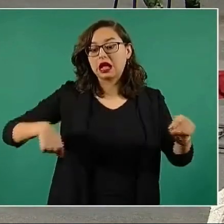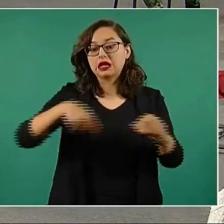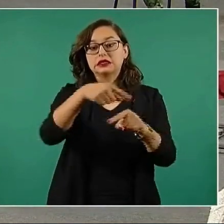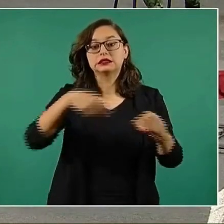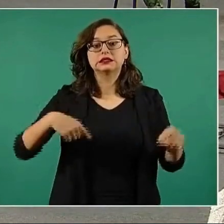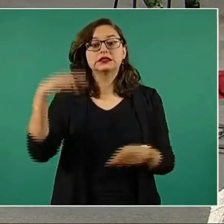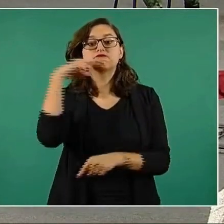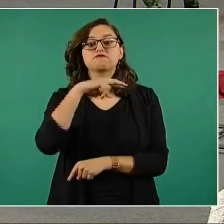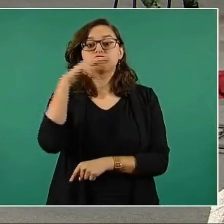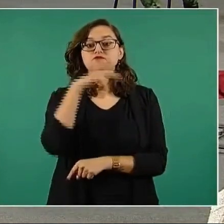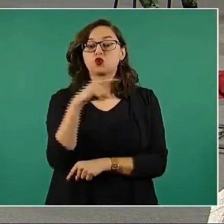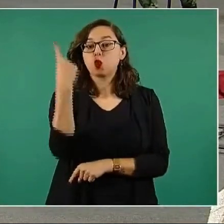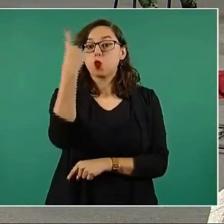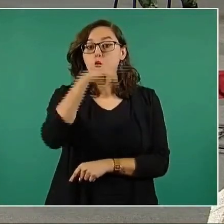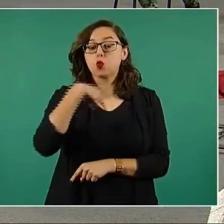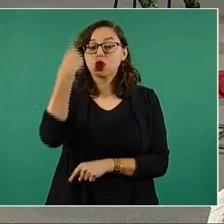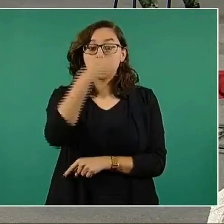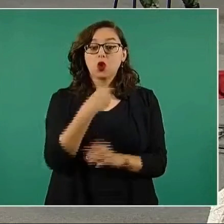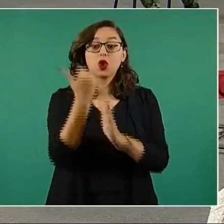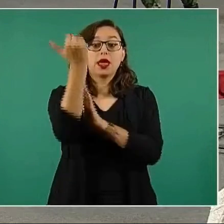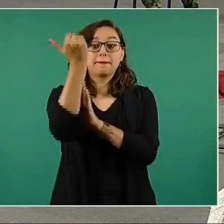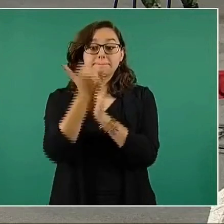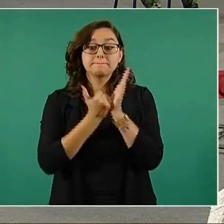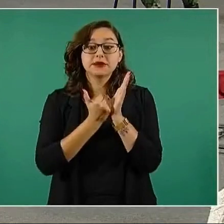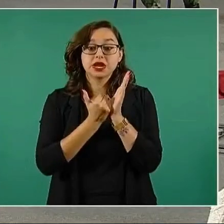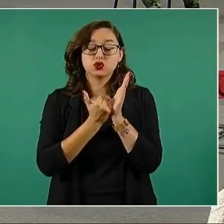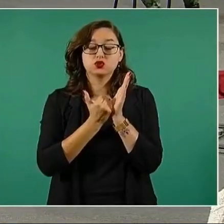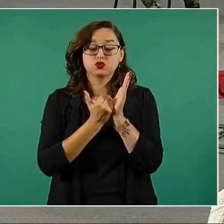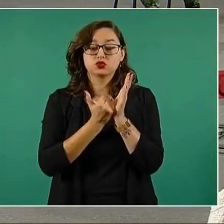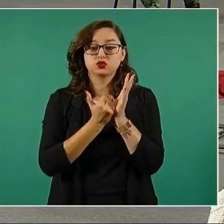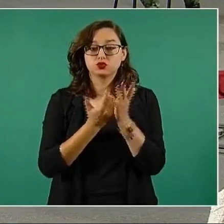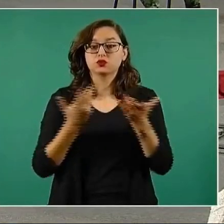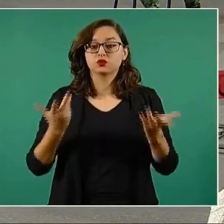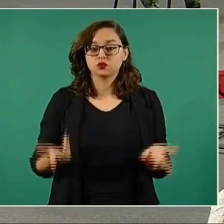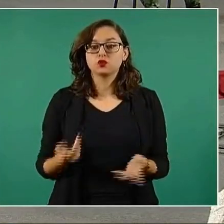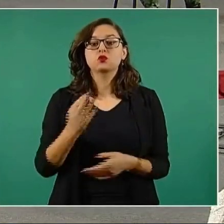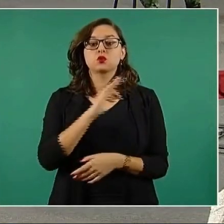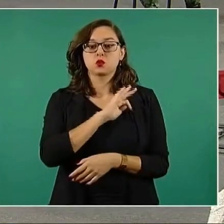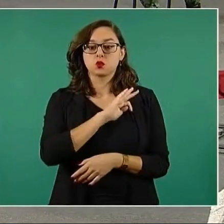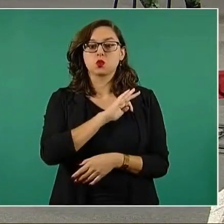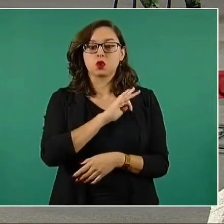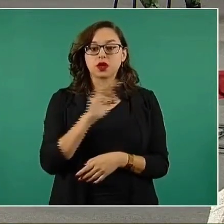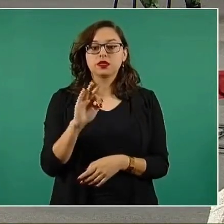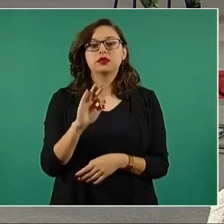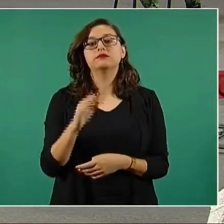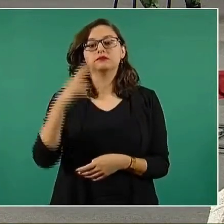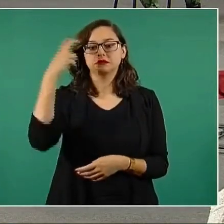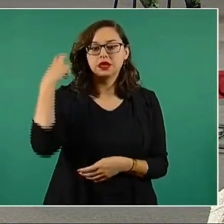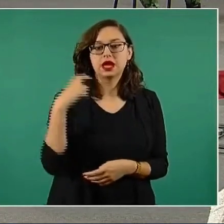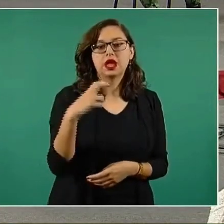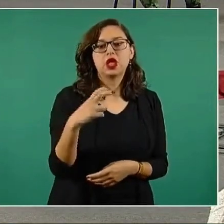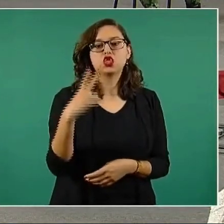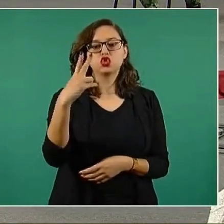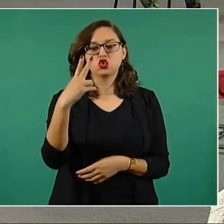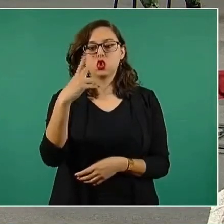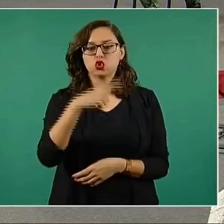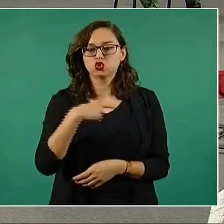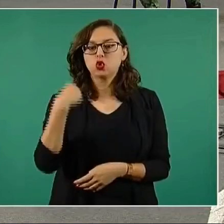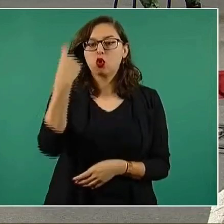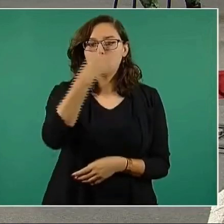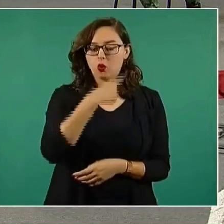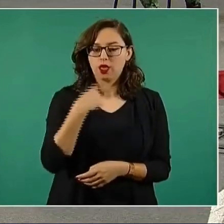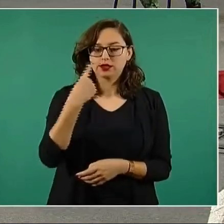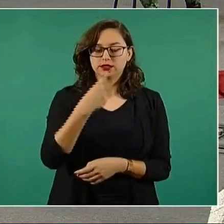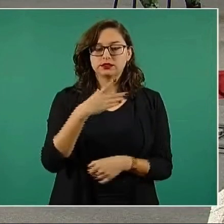pasajeros que tengan un vuelo de conexión entre ambos aeropuertos requerirán como mínimo 2 horas. ¿Y por qué 2 horas? Porque si tenemos 2